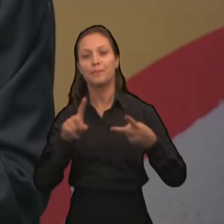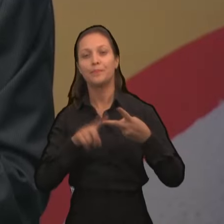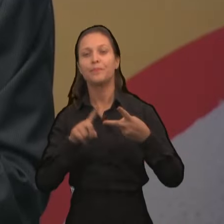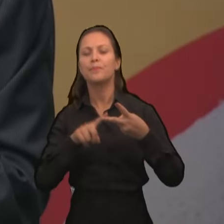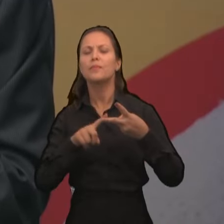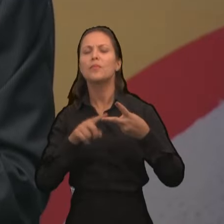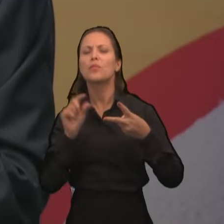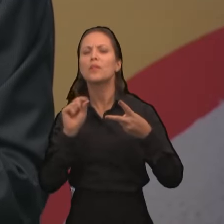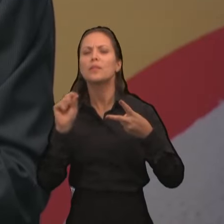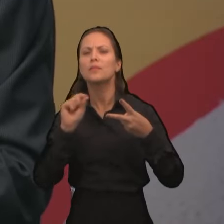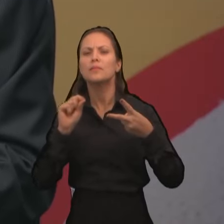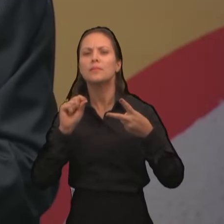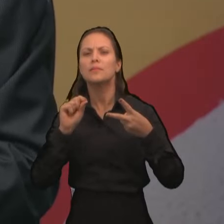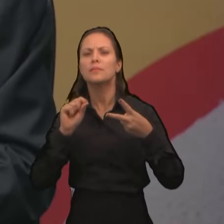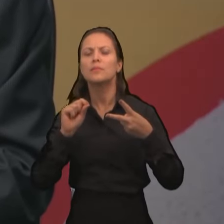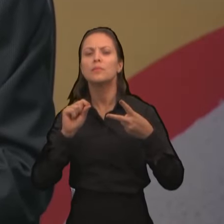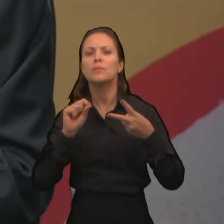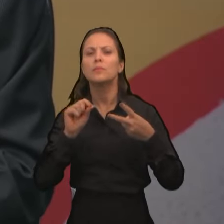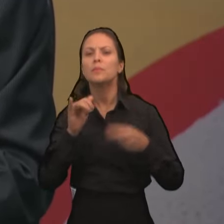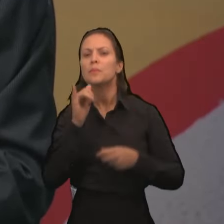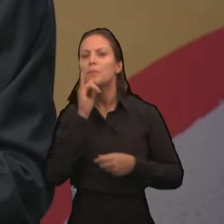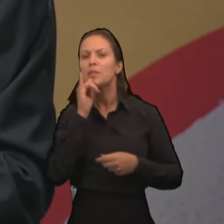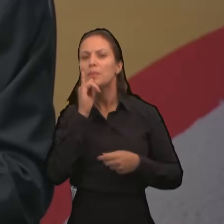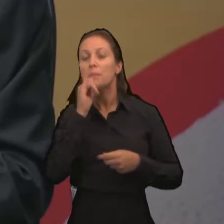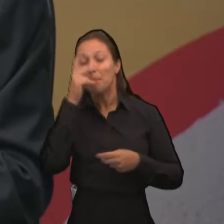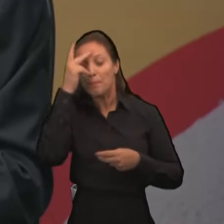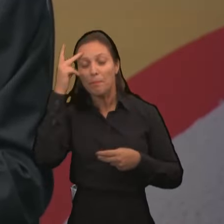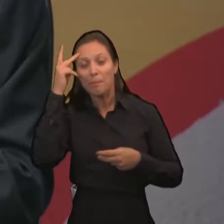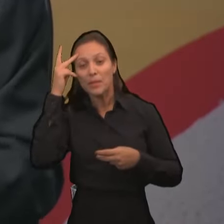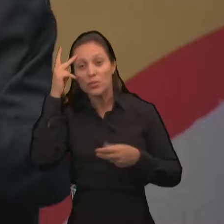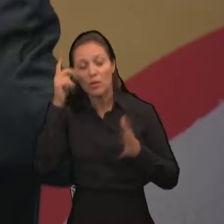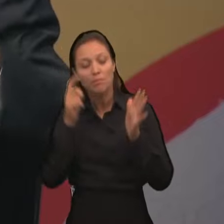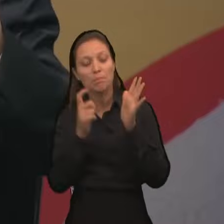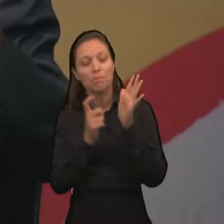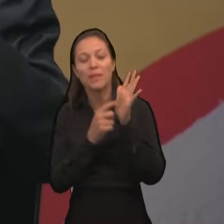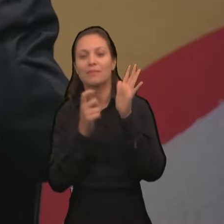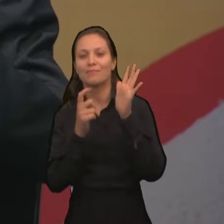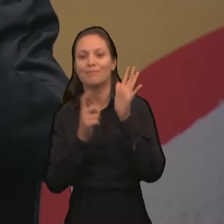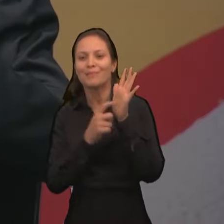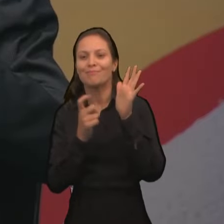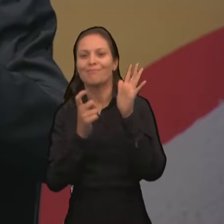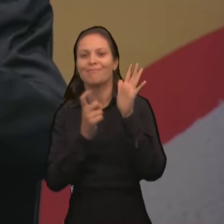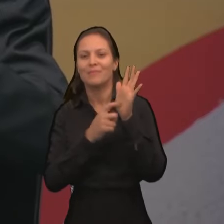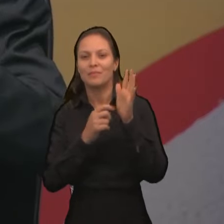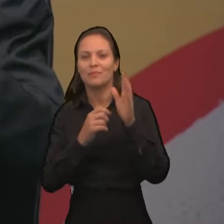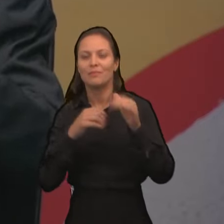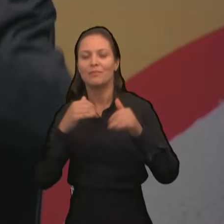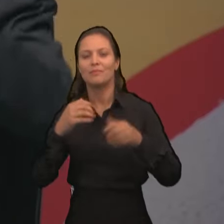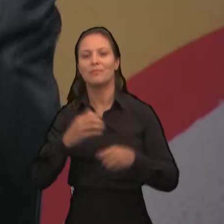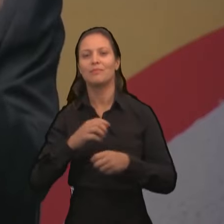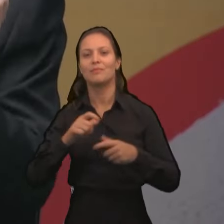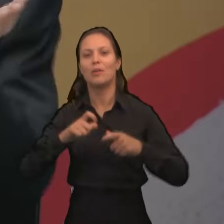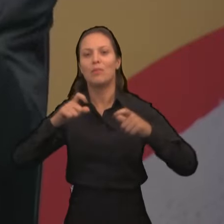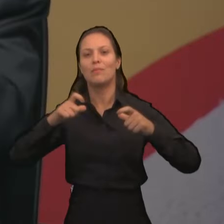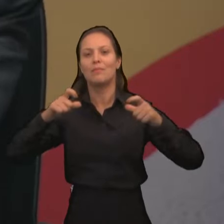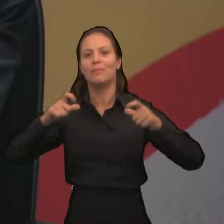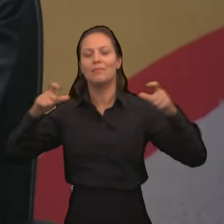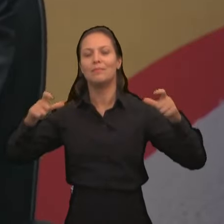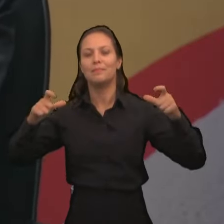la participación, porque ellos viven de eso, viven de los clics, del acceso. Es lo que les da